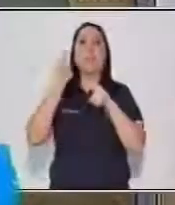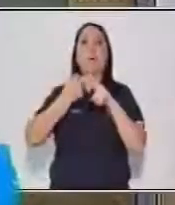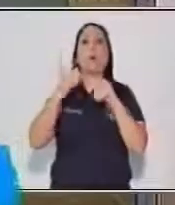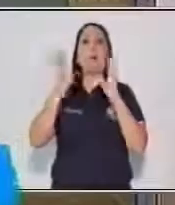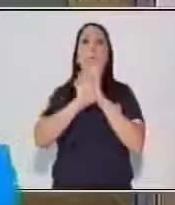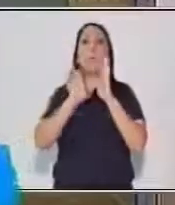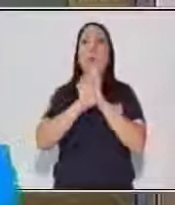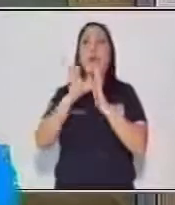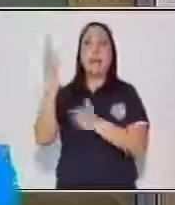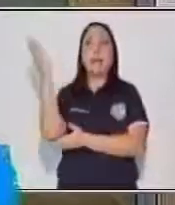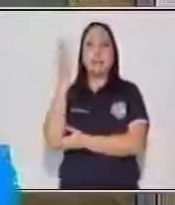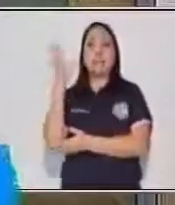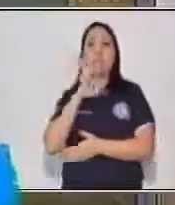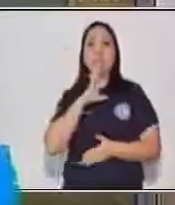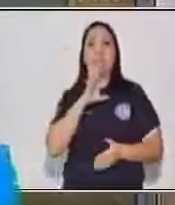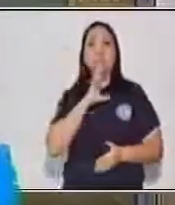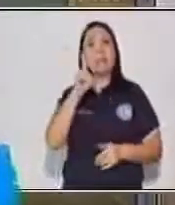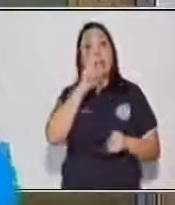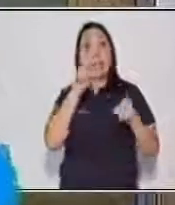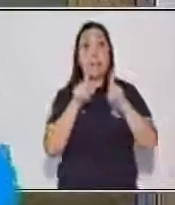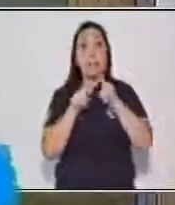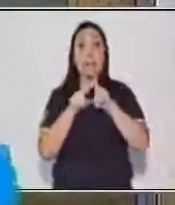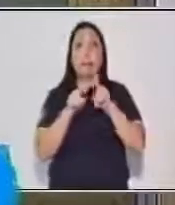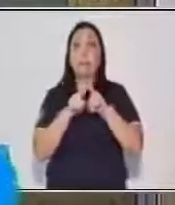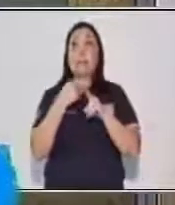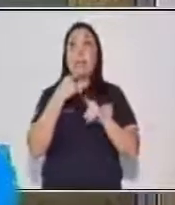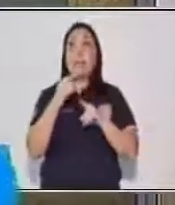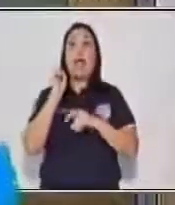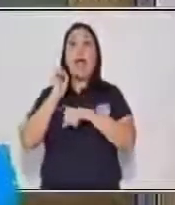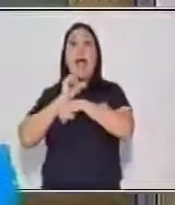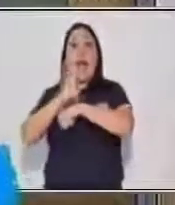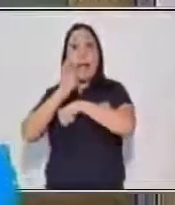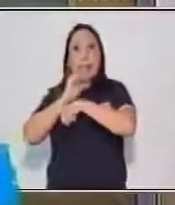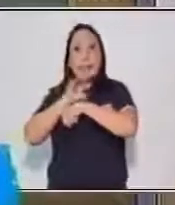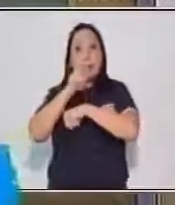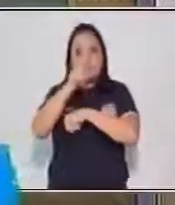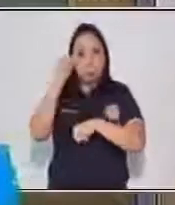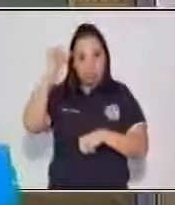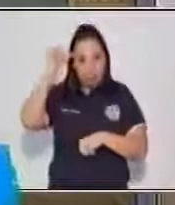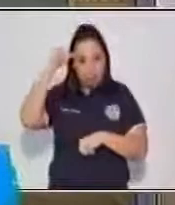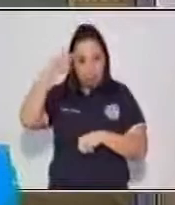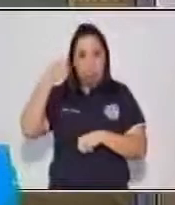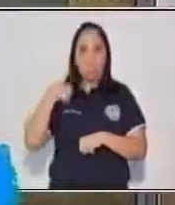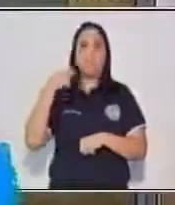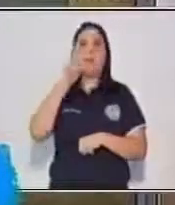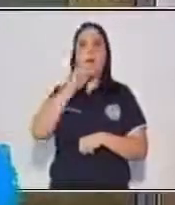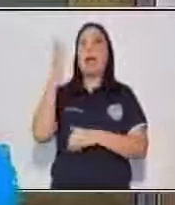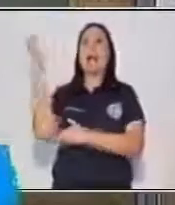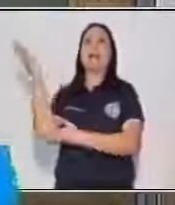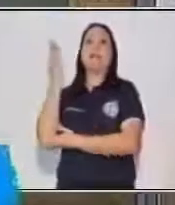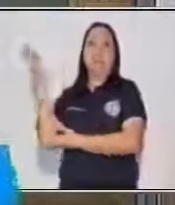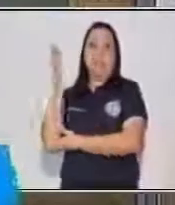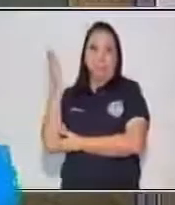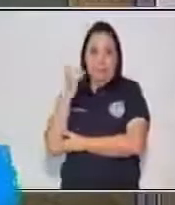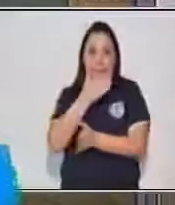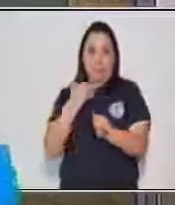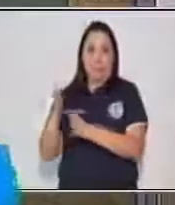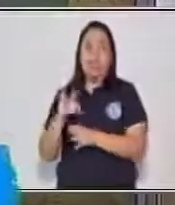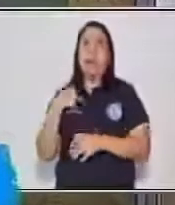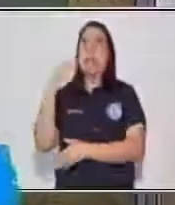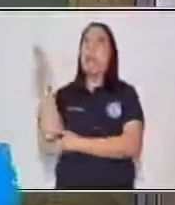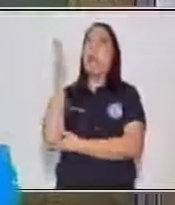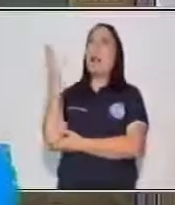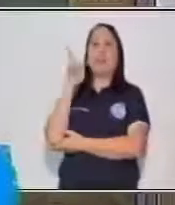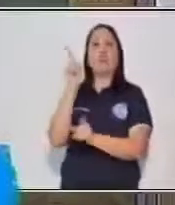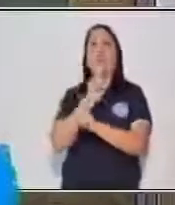la exposición, hablamos también que hay recomendaciones que debes tener o tomar en cuenta al momento de hacerlo, porque no es solamente